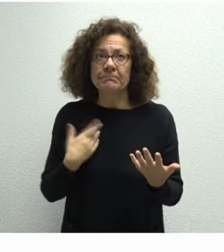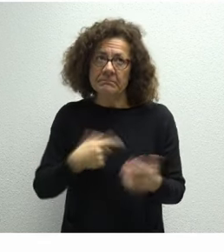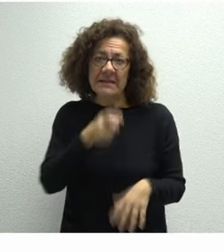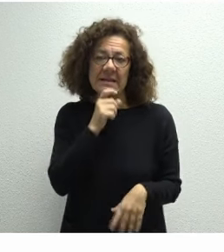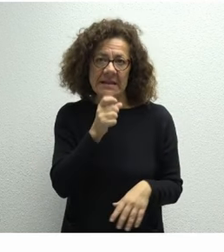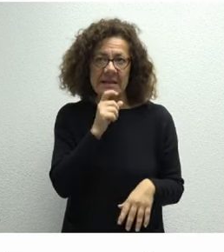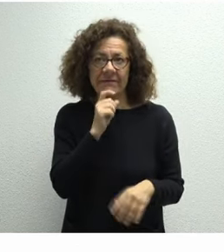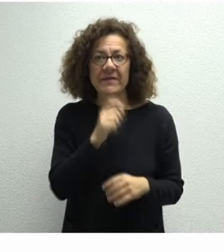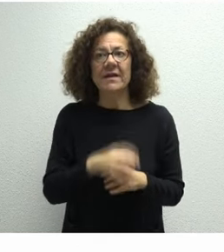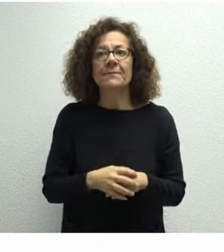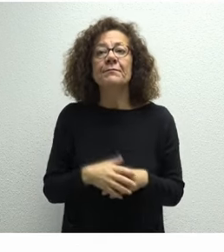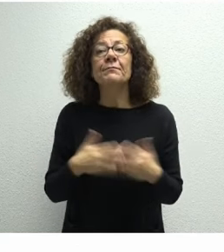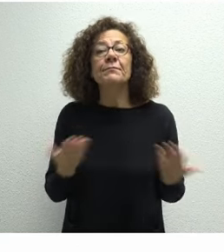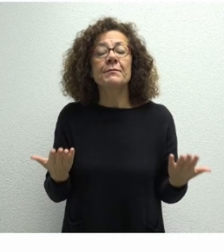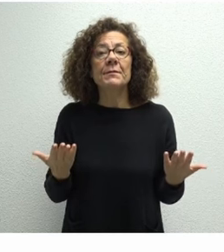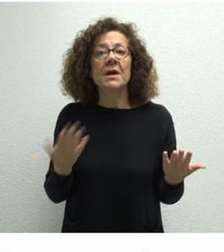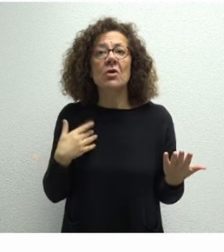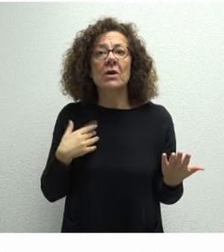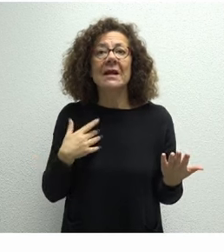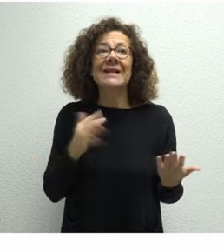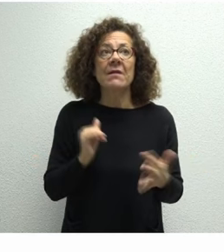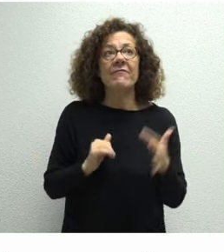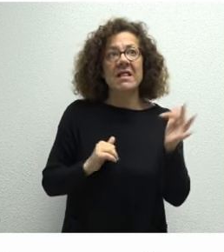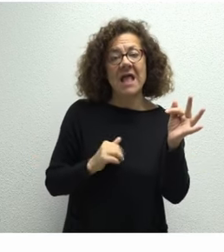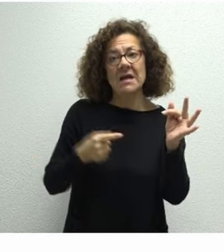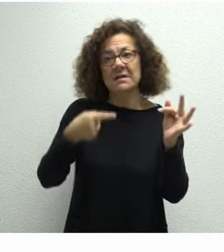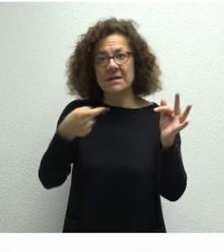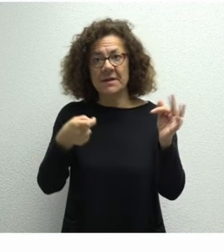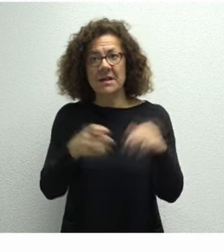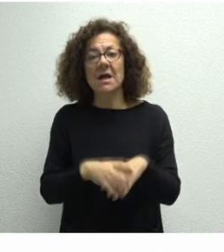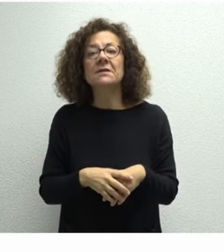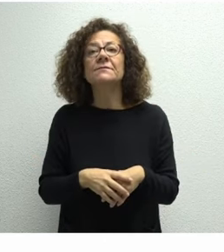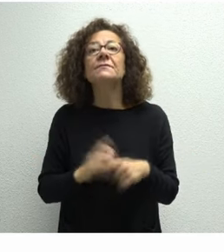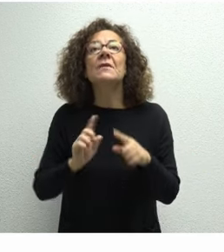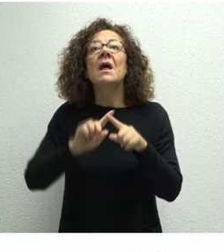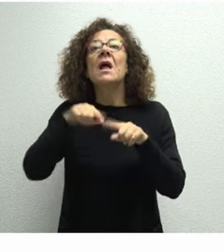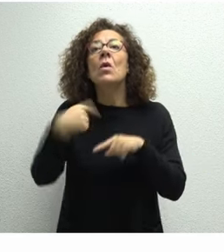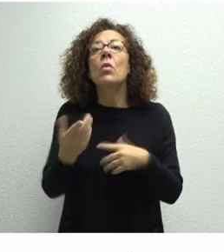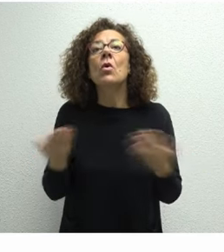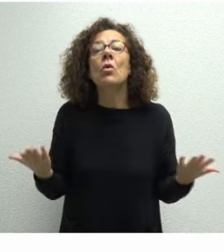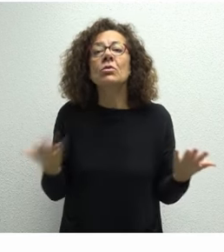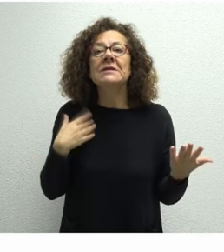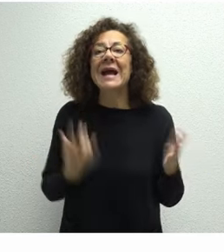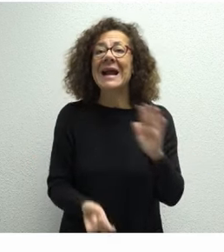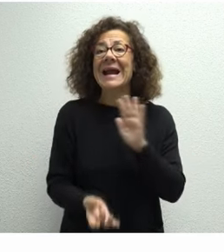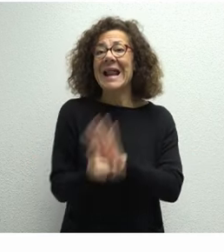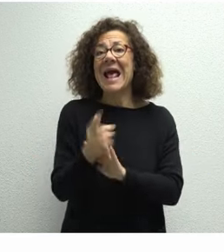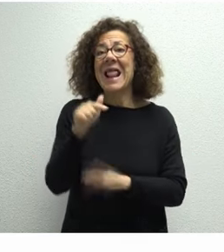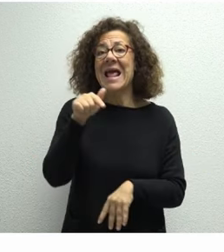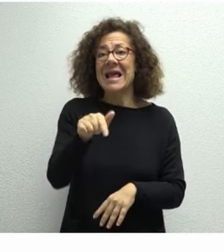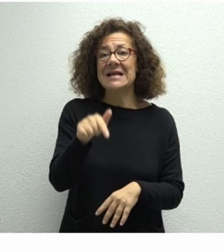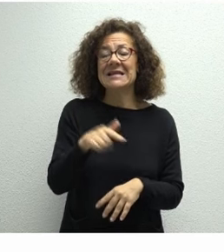difícil no pero en fin tiene ventajas y desventajas s luego pues bueno pues crear esas líneas